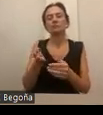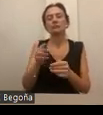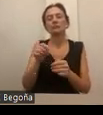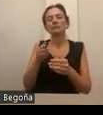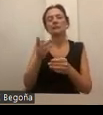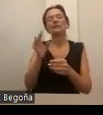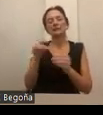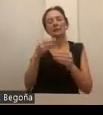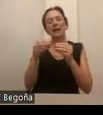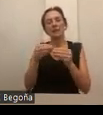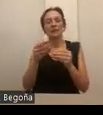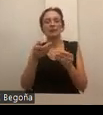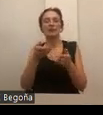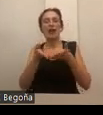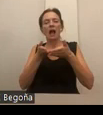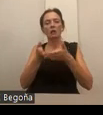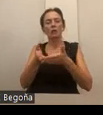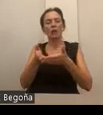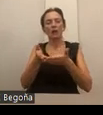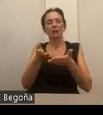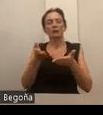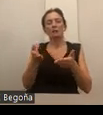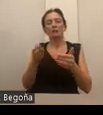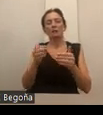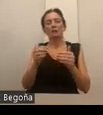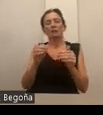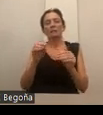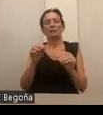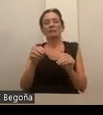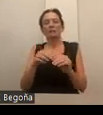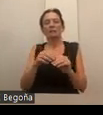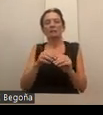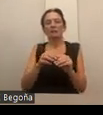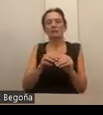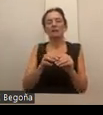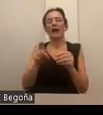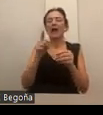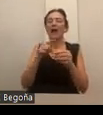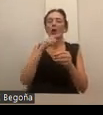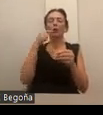hacen que a igualdad de insulina consigamos que esa glucosa entre dentro del